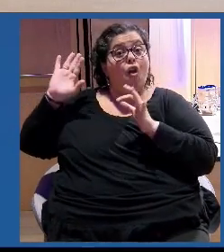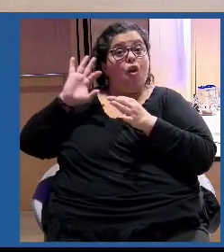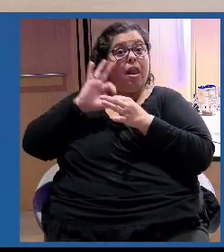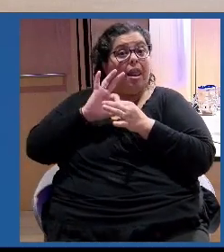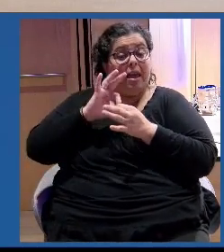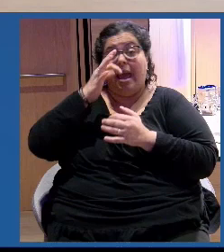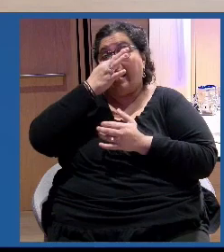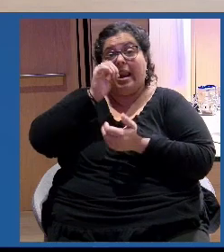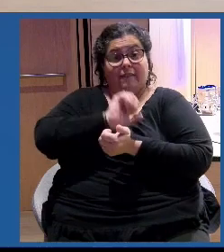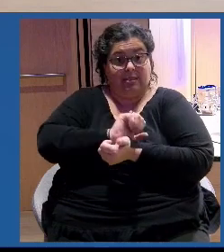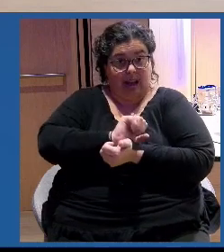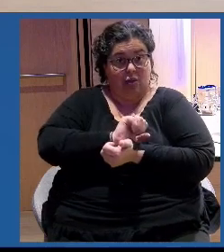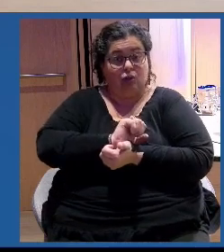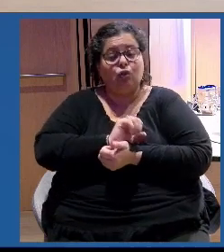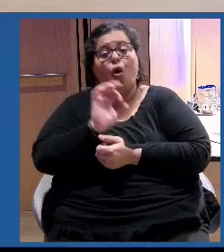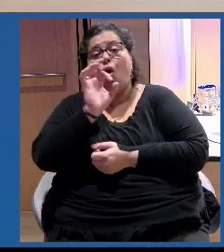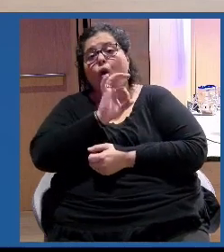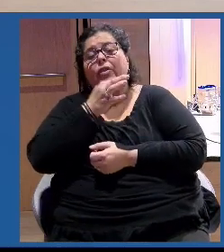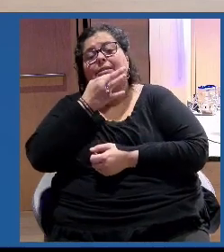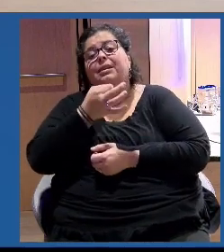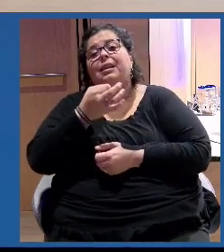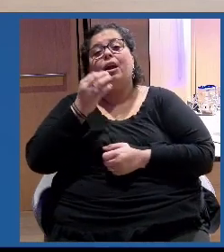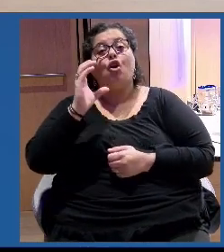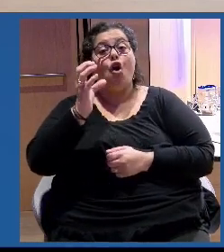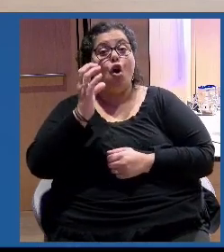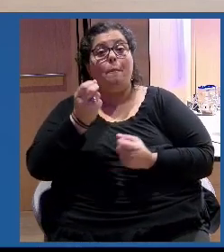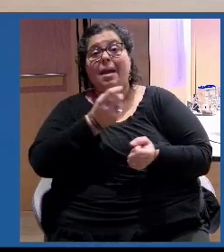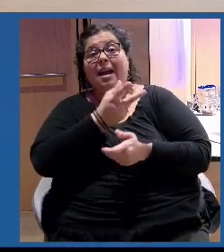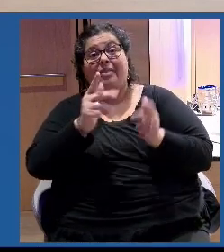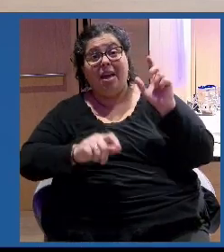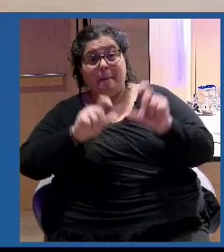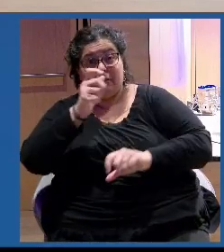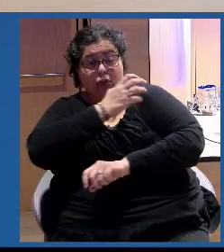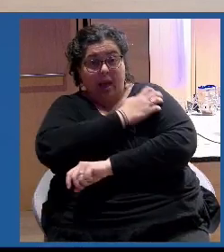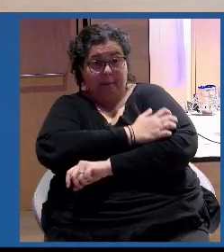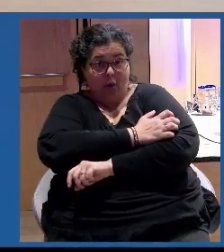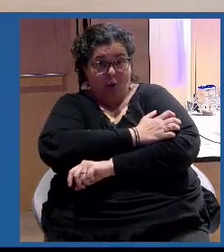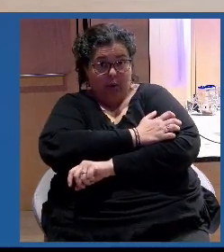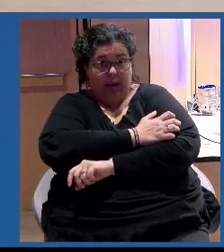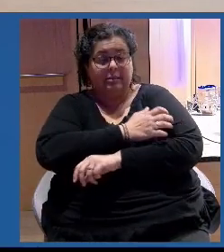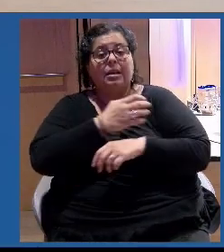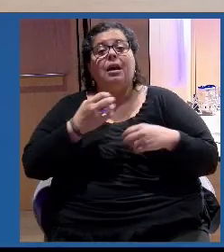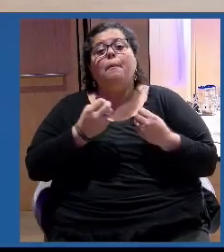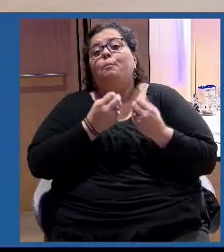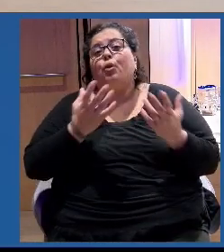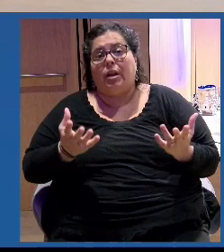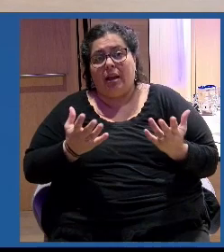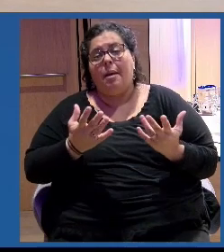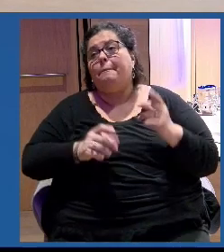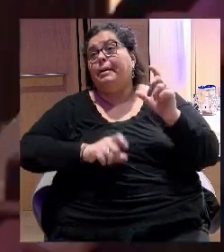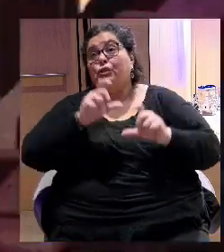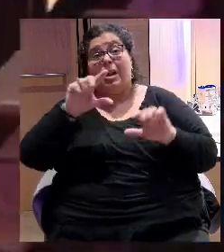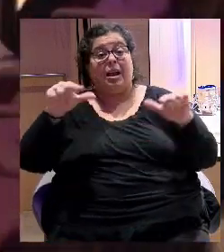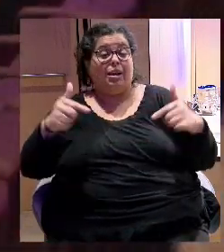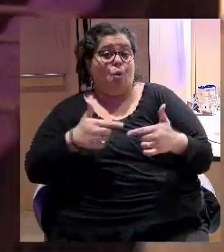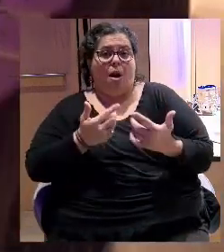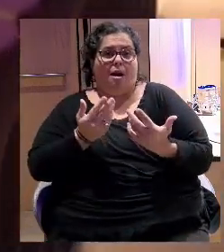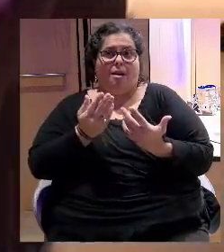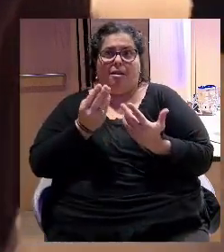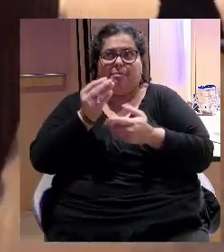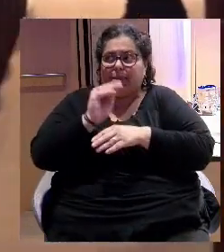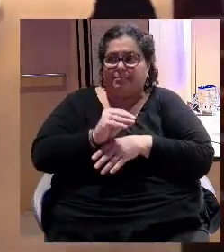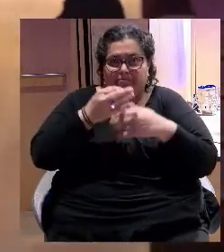por qué en Colombia las cifras de pobreza y de necesidades básicas insatisfechas las siguen